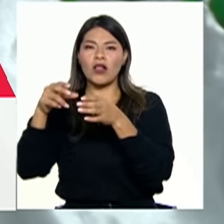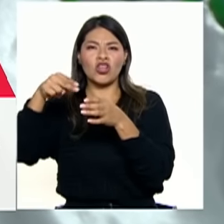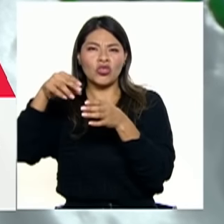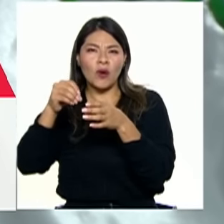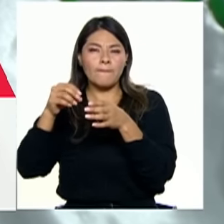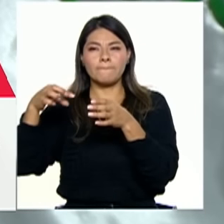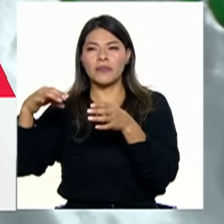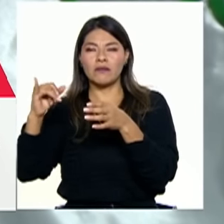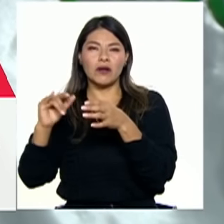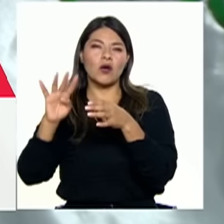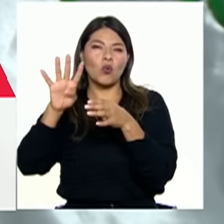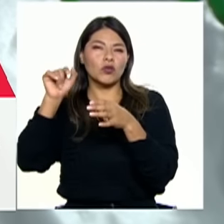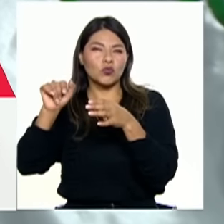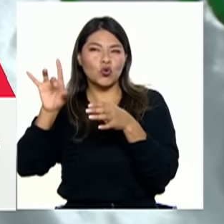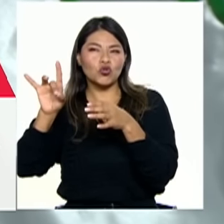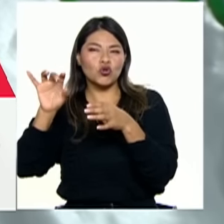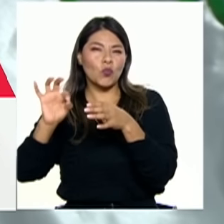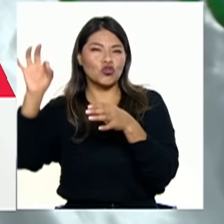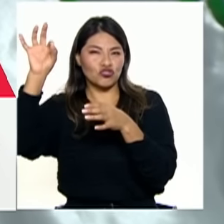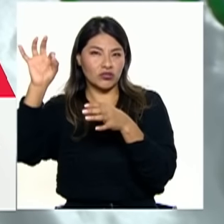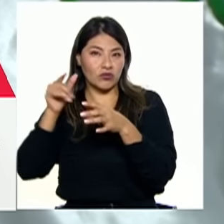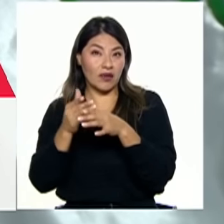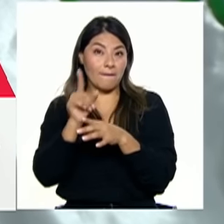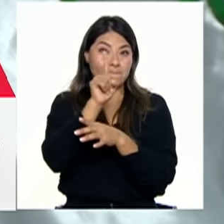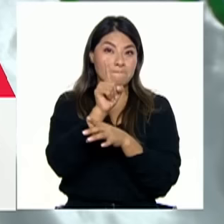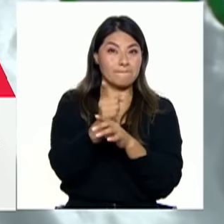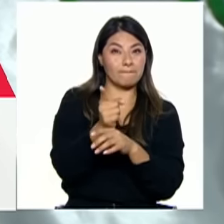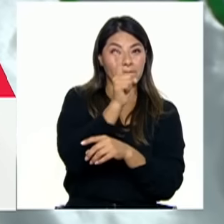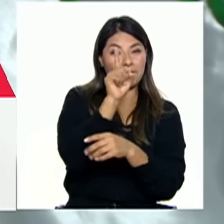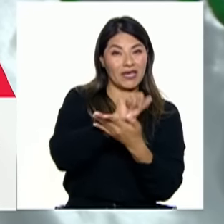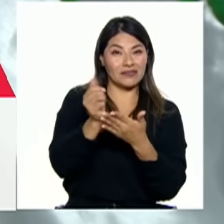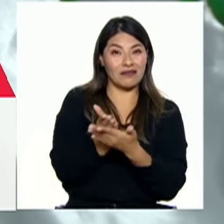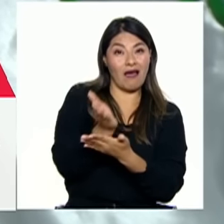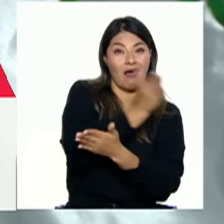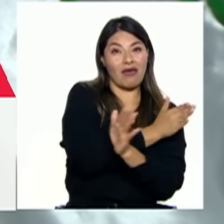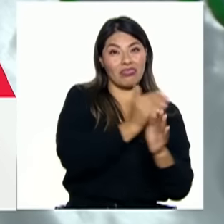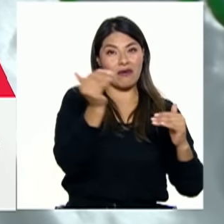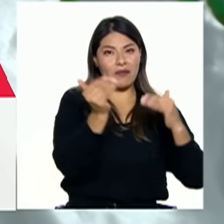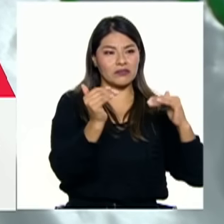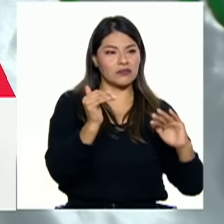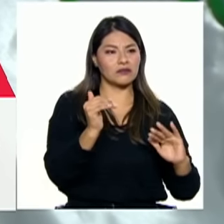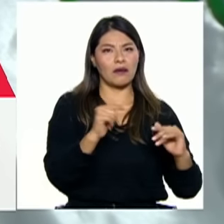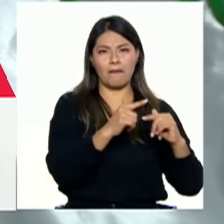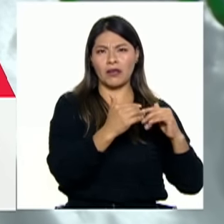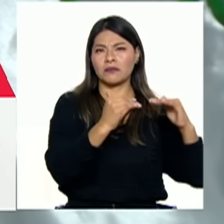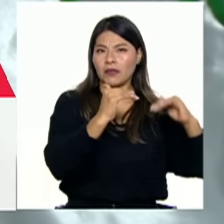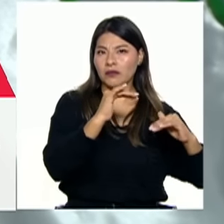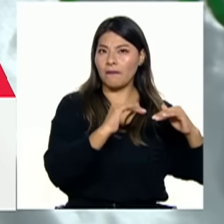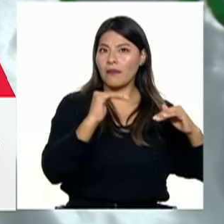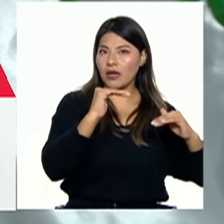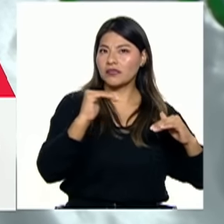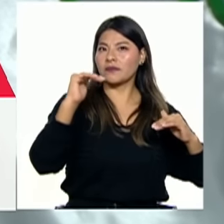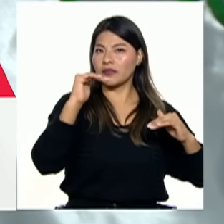4.8%, en comparación con el mismo mes del año anterior. Este crecimiento se atribuye al impulso